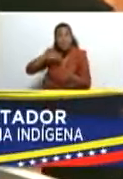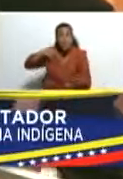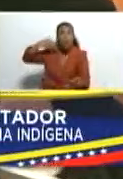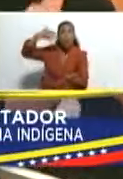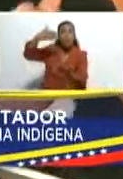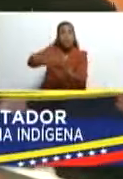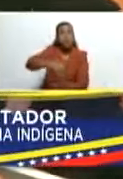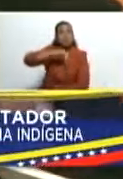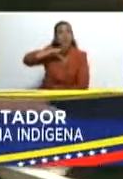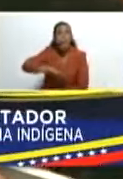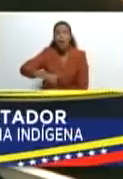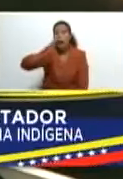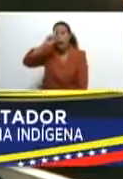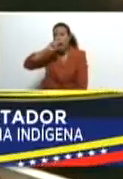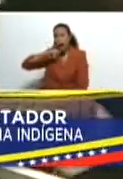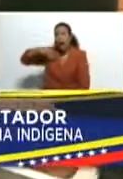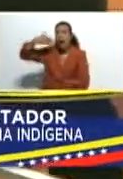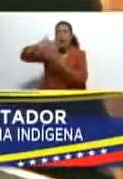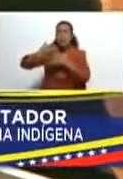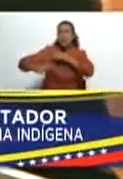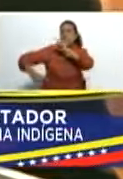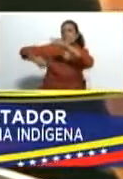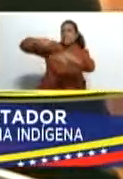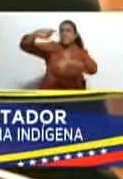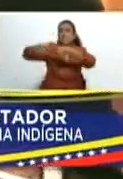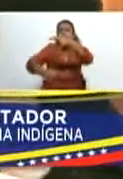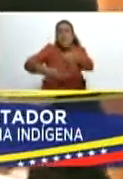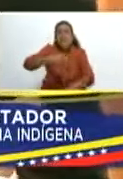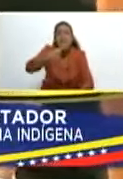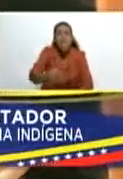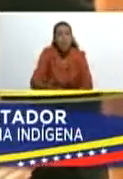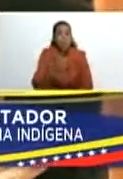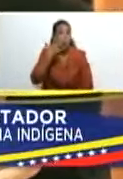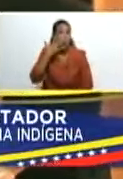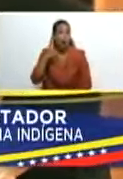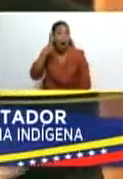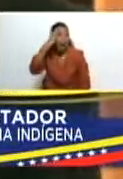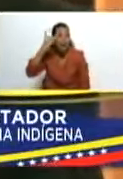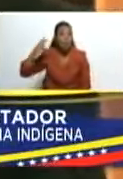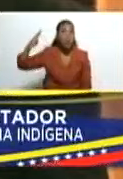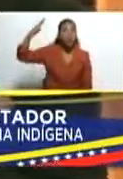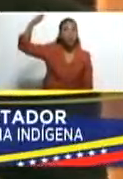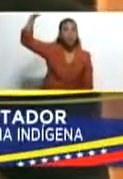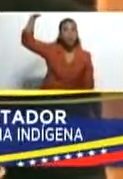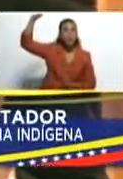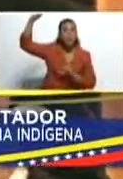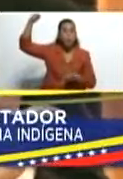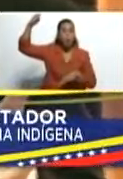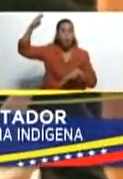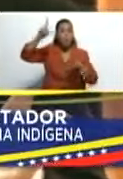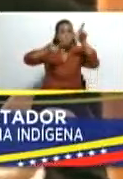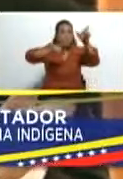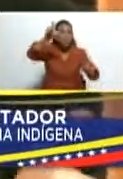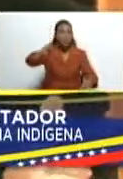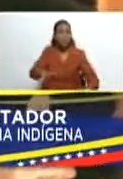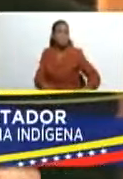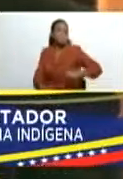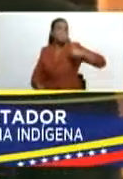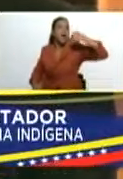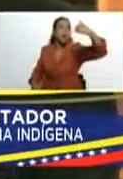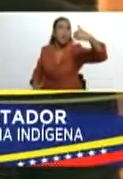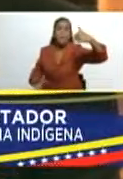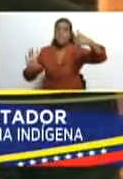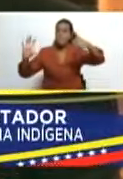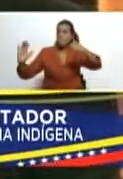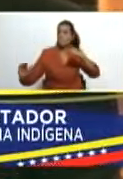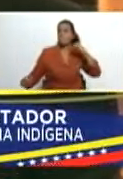tantas décadas y siglos, bajo la premisa de que hay una parte de la especie humana que es superior a